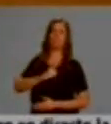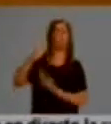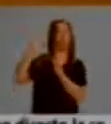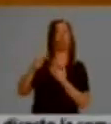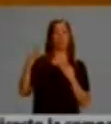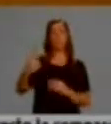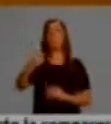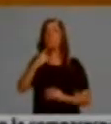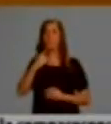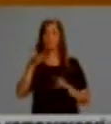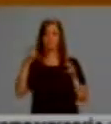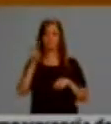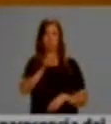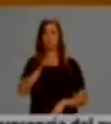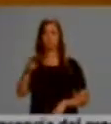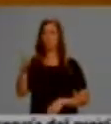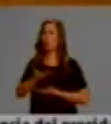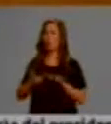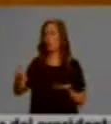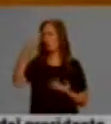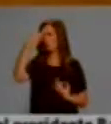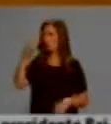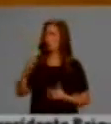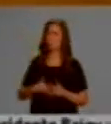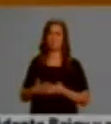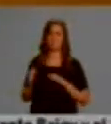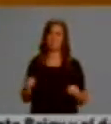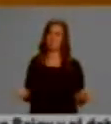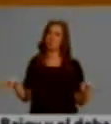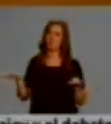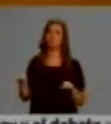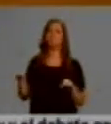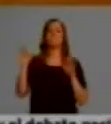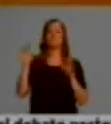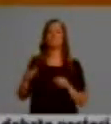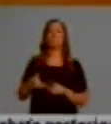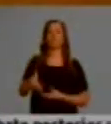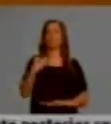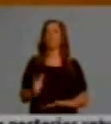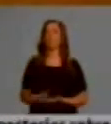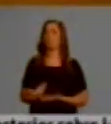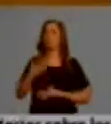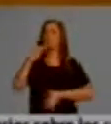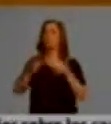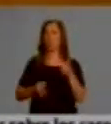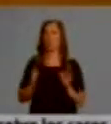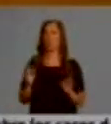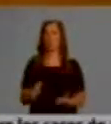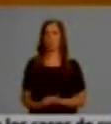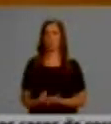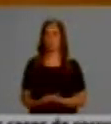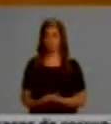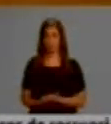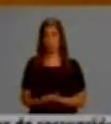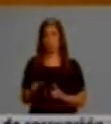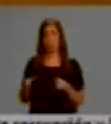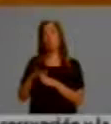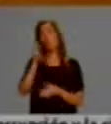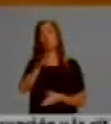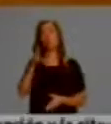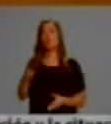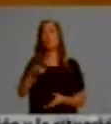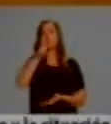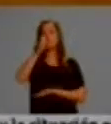dijo: el Partido Popular confía en la inocencia de Luis Bárcenas y en que así se demostrará en los tribunales de justicia. El Partido Popular